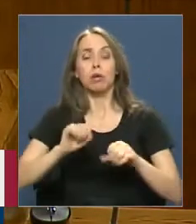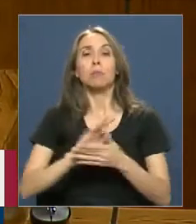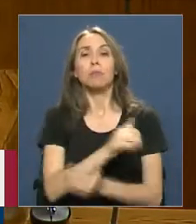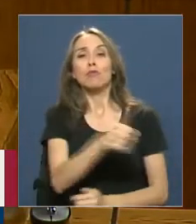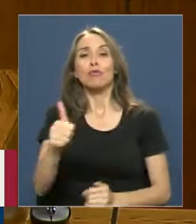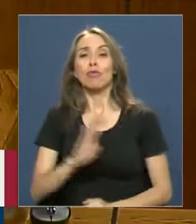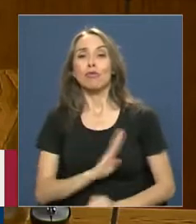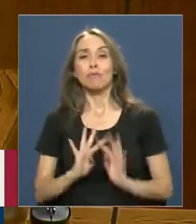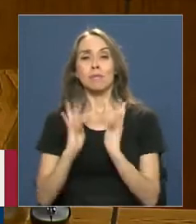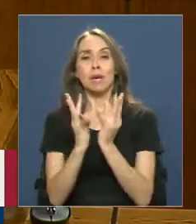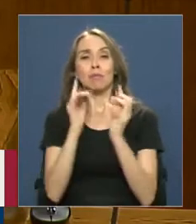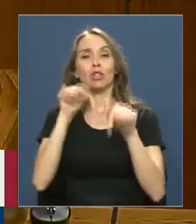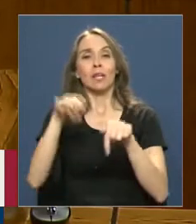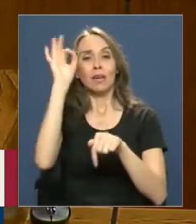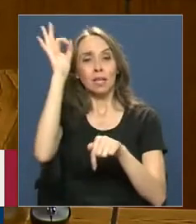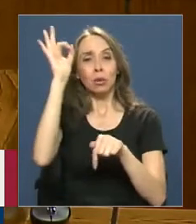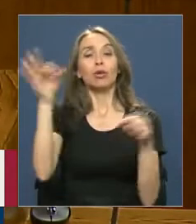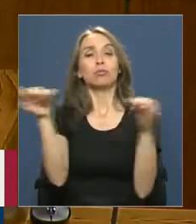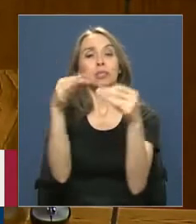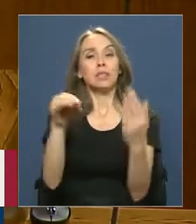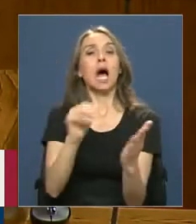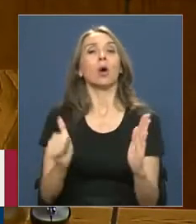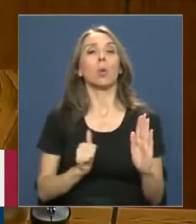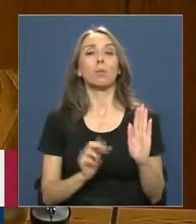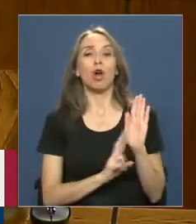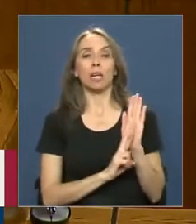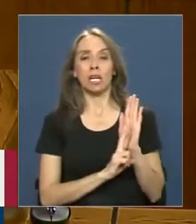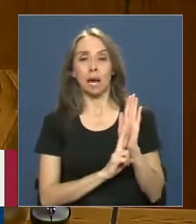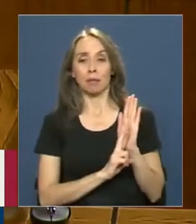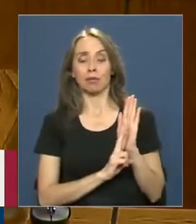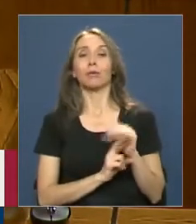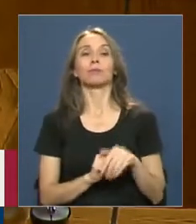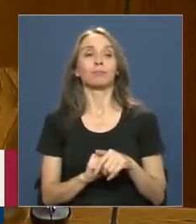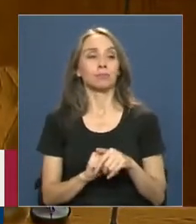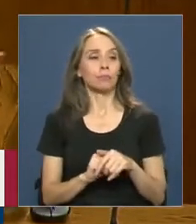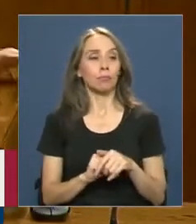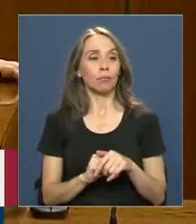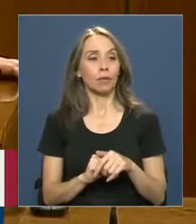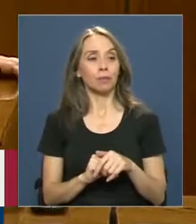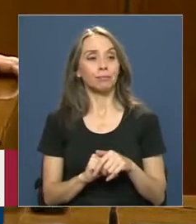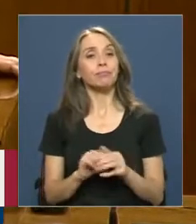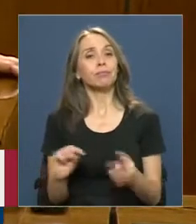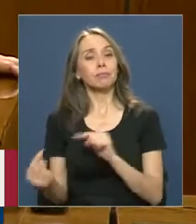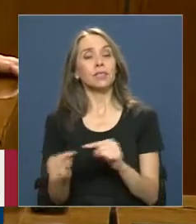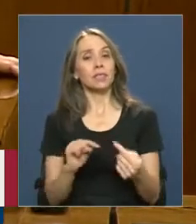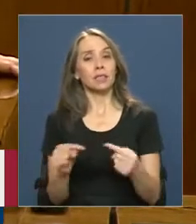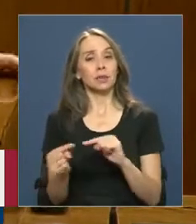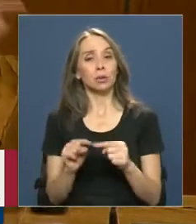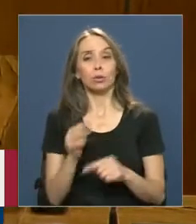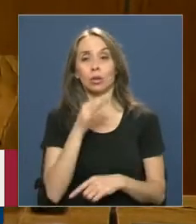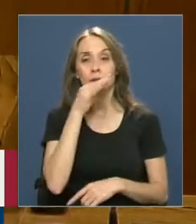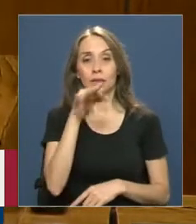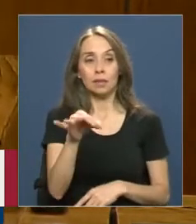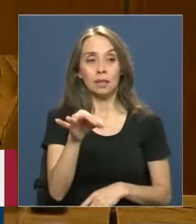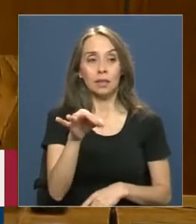presentes, en la forma descrita en las constancias reglamentarias previas. Durante la discusión se hizo presente que